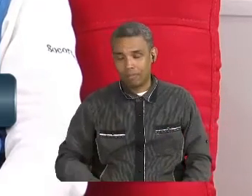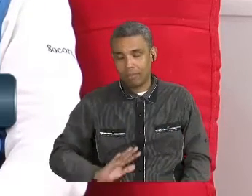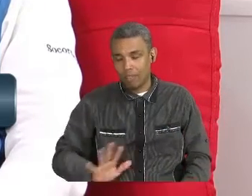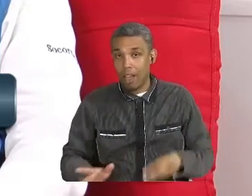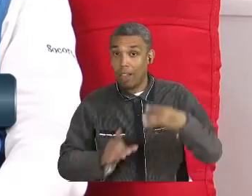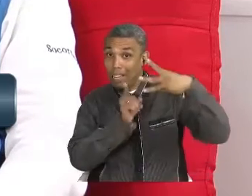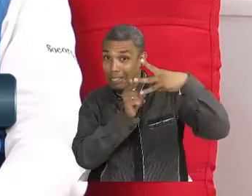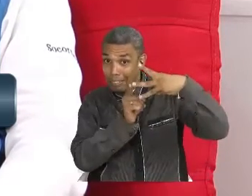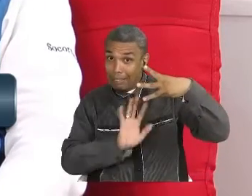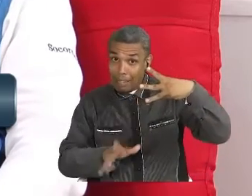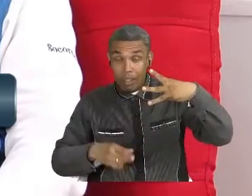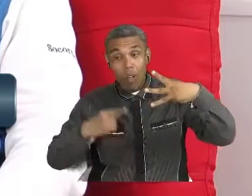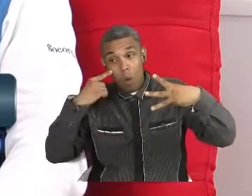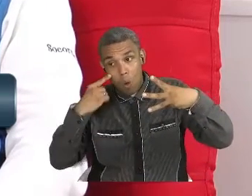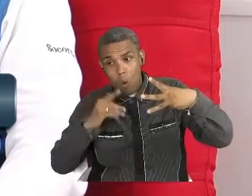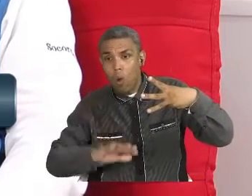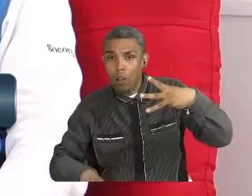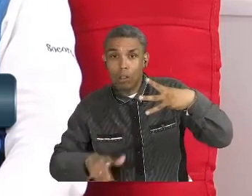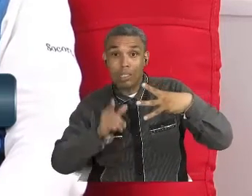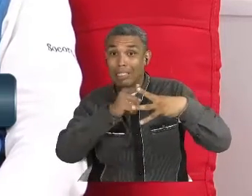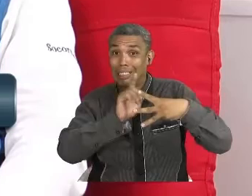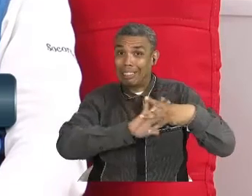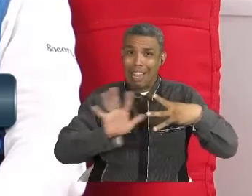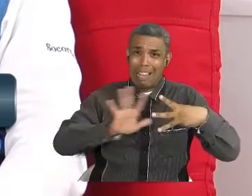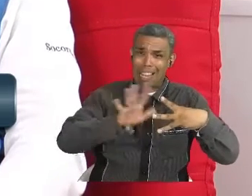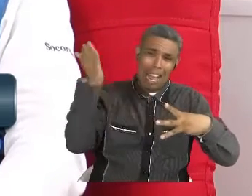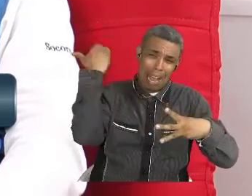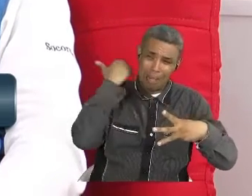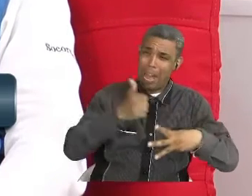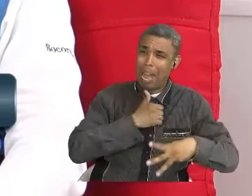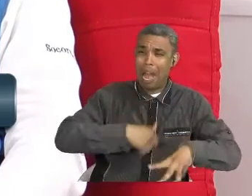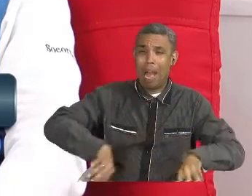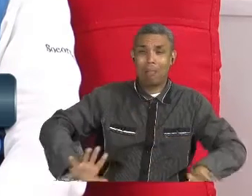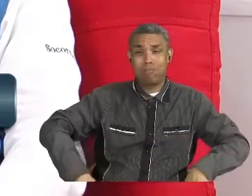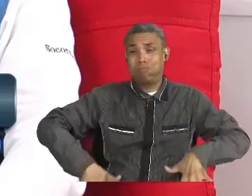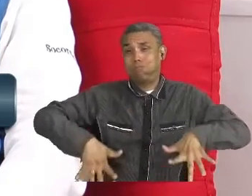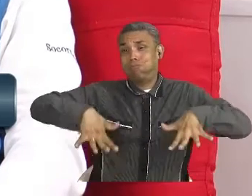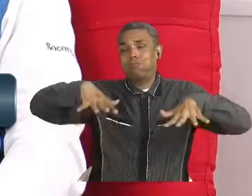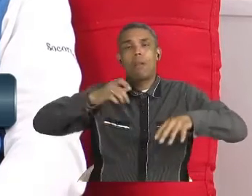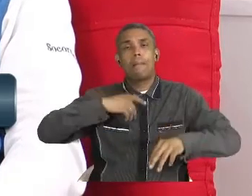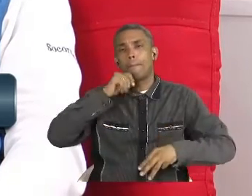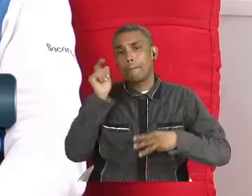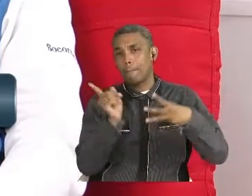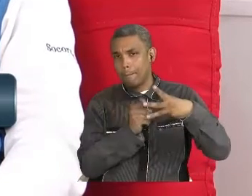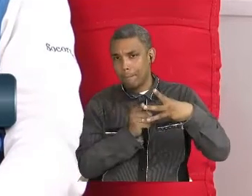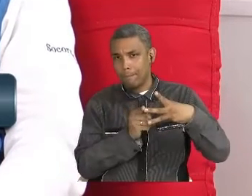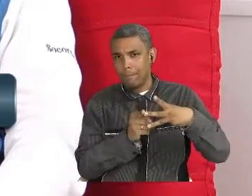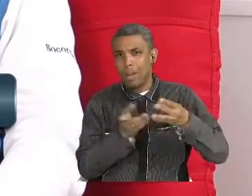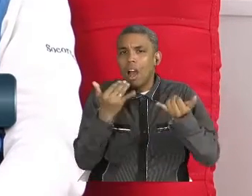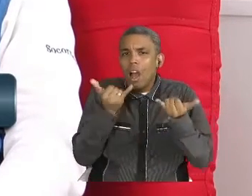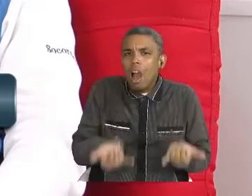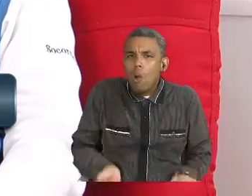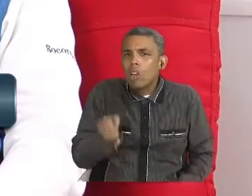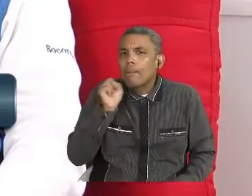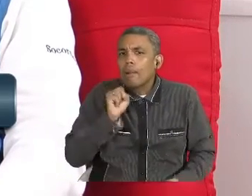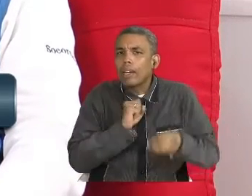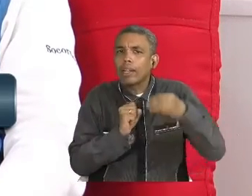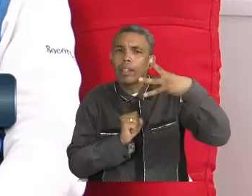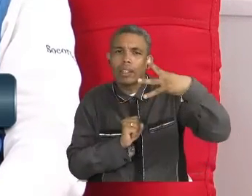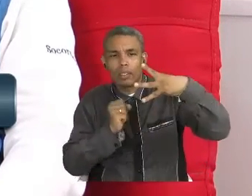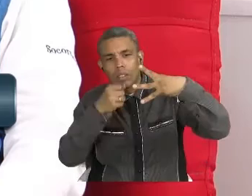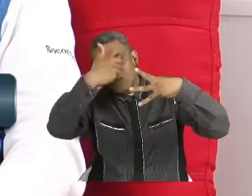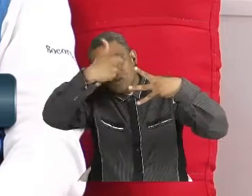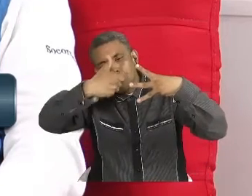hacia dónde deben seguir, cómo comunicarse con el Consejo Municipal de Gestión del Riesgo. La situación que nos pasa a nosotros aquí con